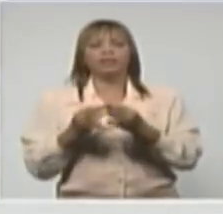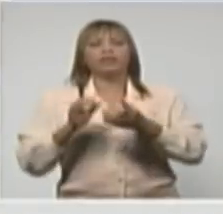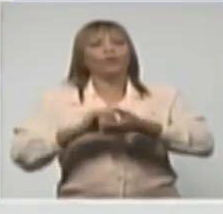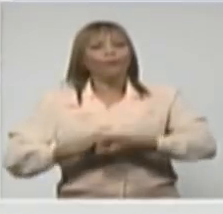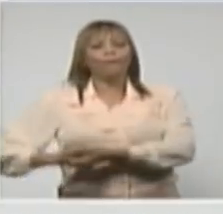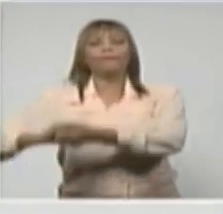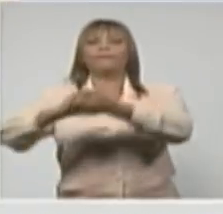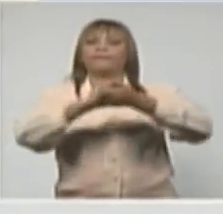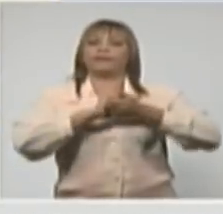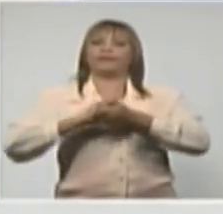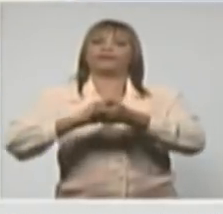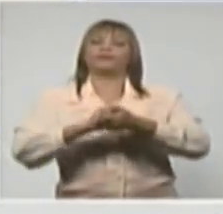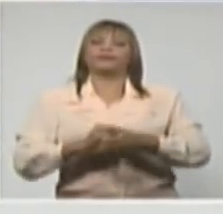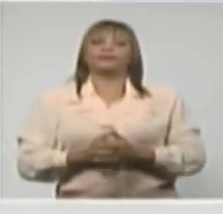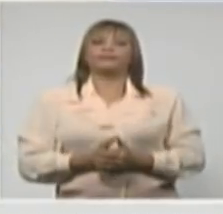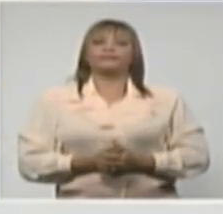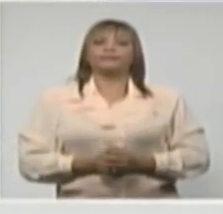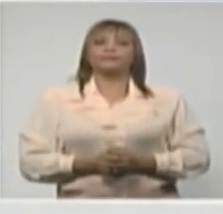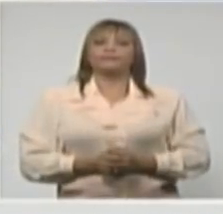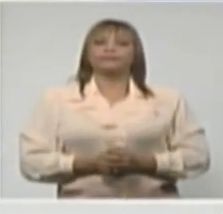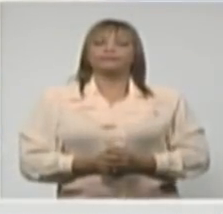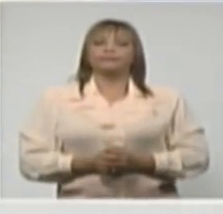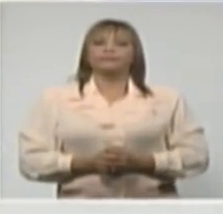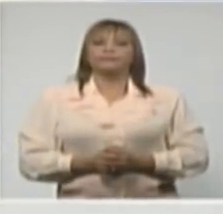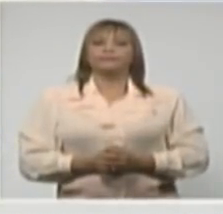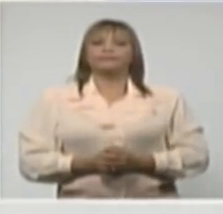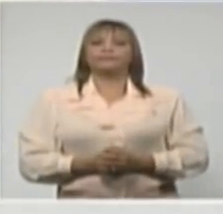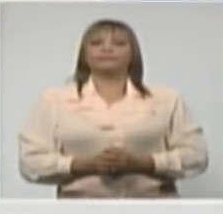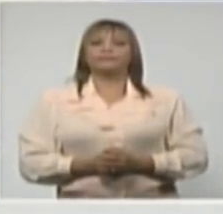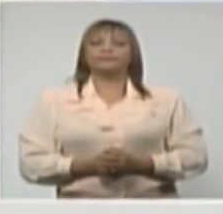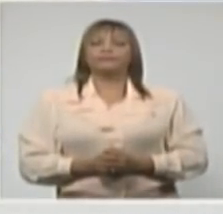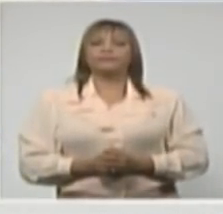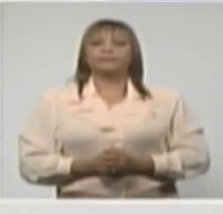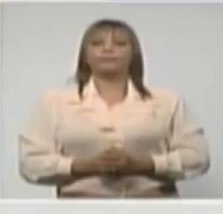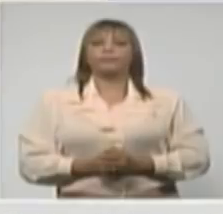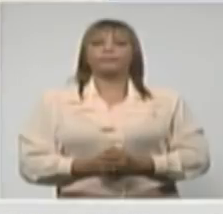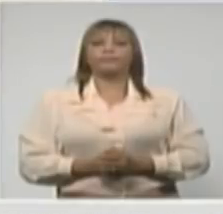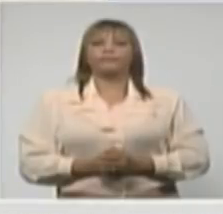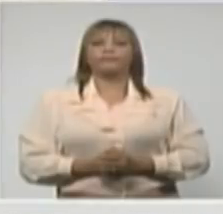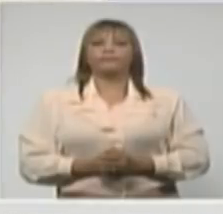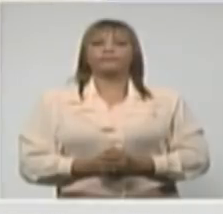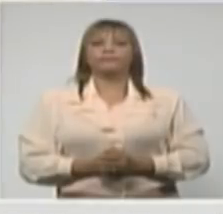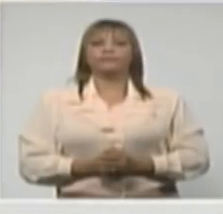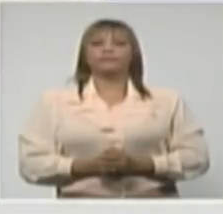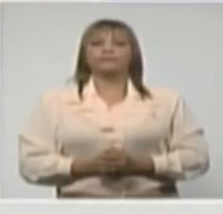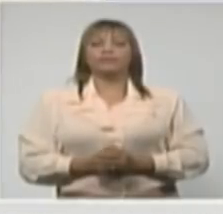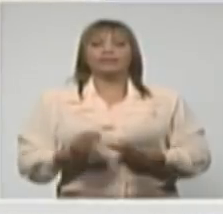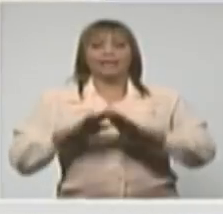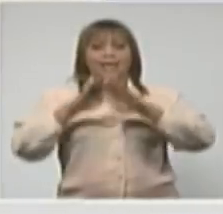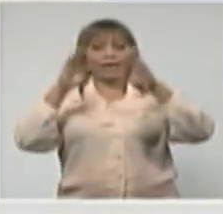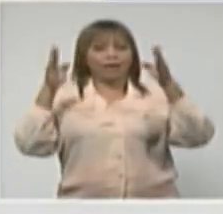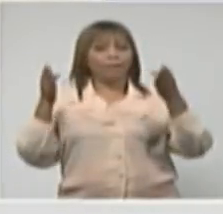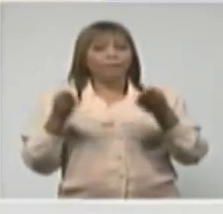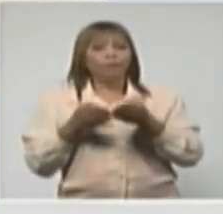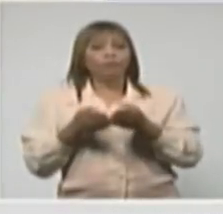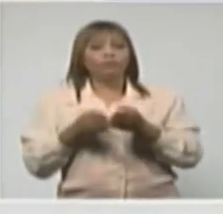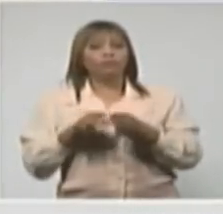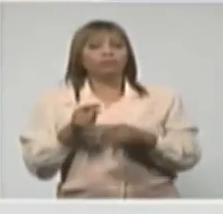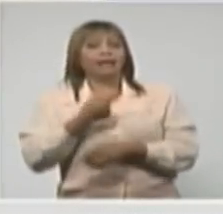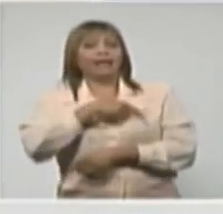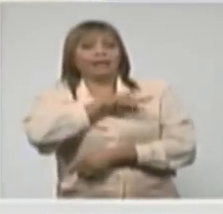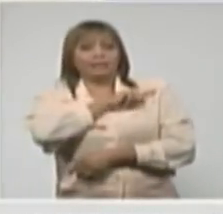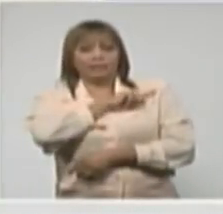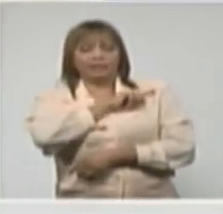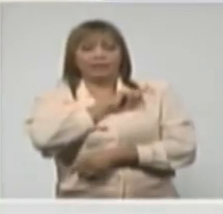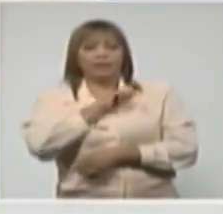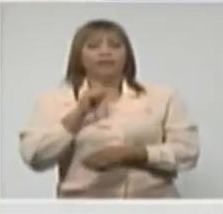ellos. El mundo, pues hasta el día de ayer a las 12 de la noche,